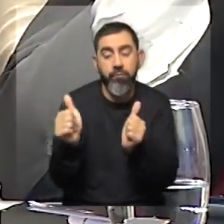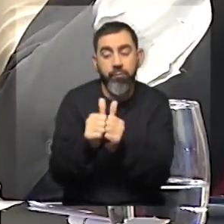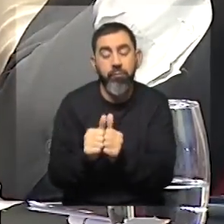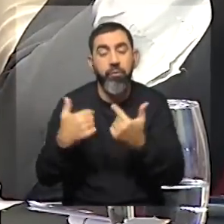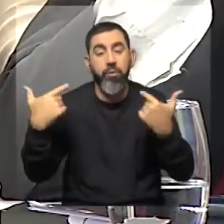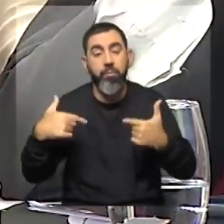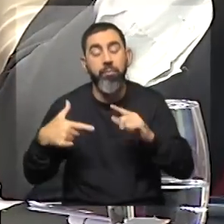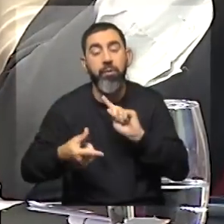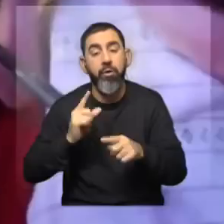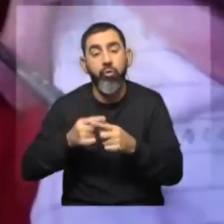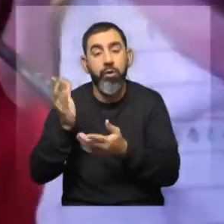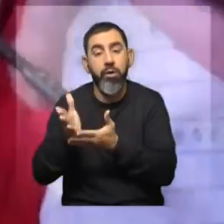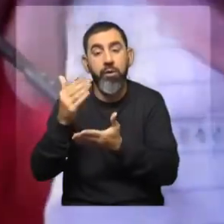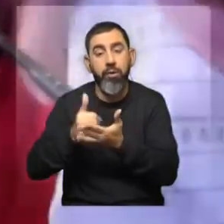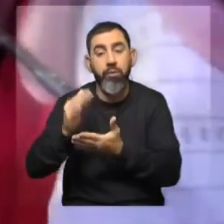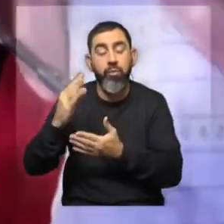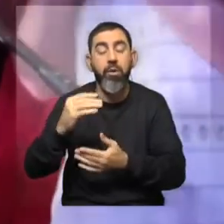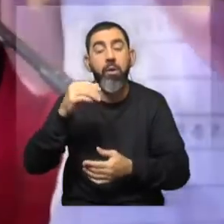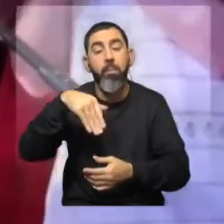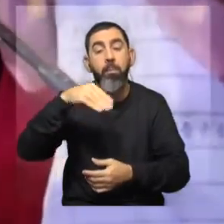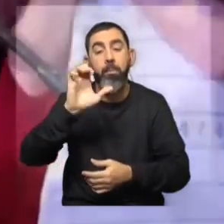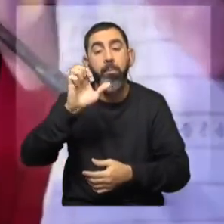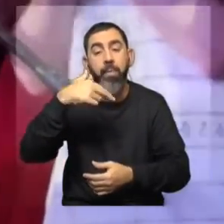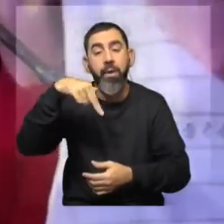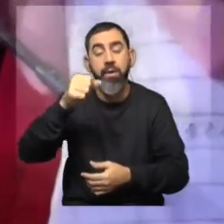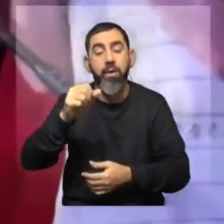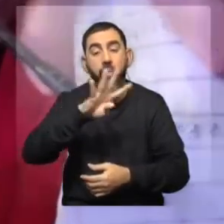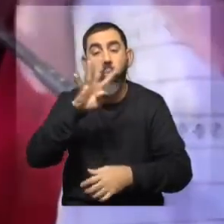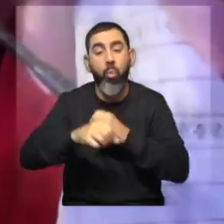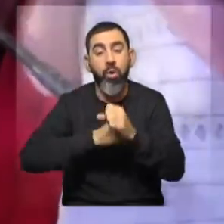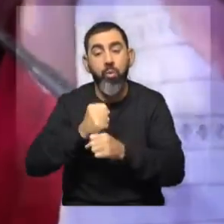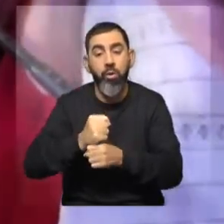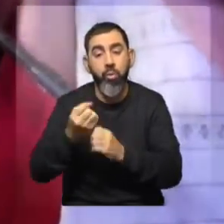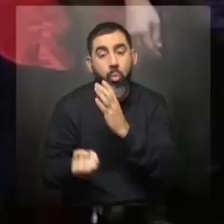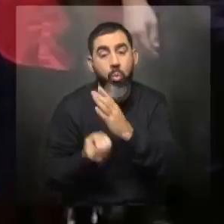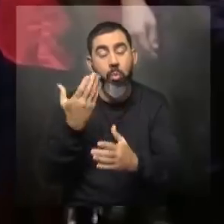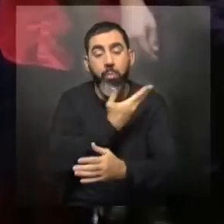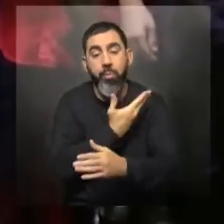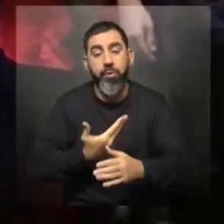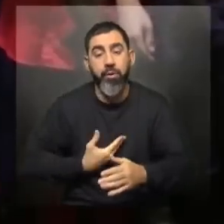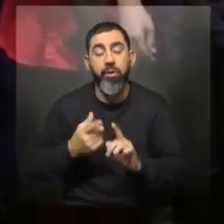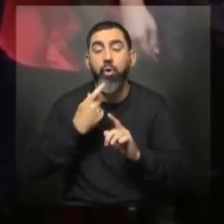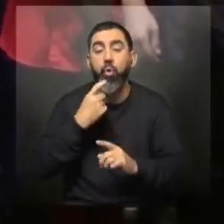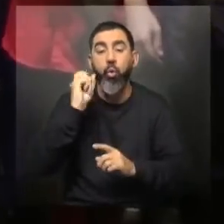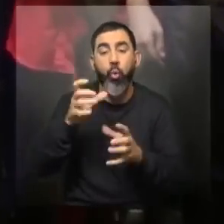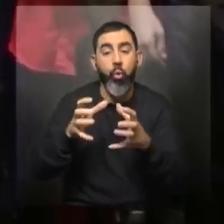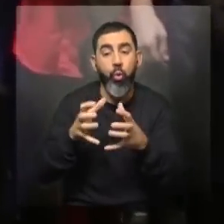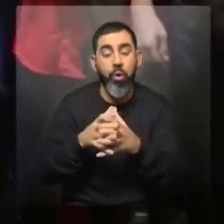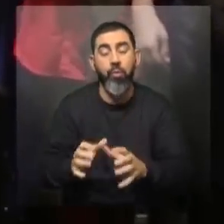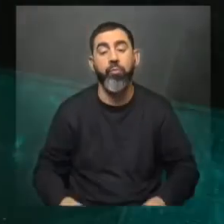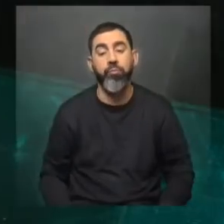canciller Francisco bustillo Peña de 44 años sucederá en el cargo al actual presidente Mario abdo Benítez también del partido Colorado